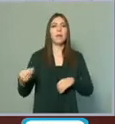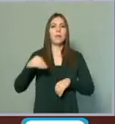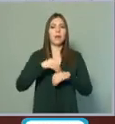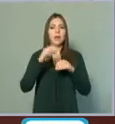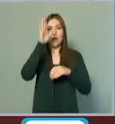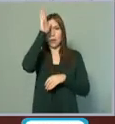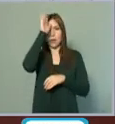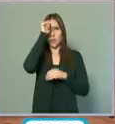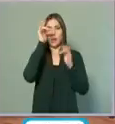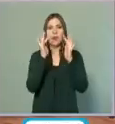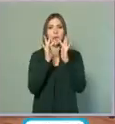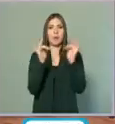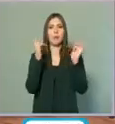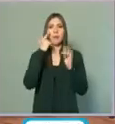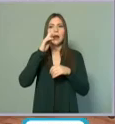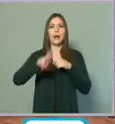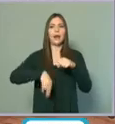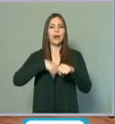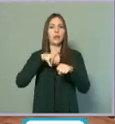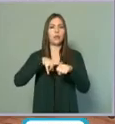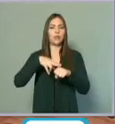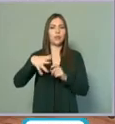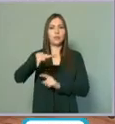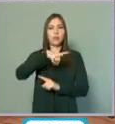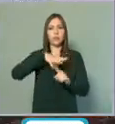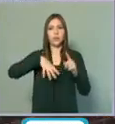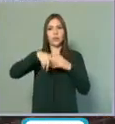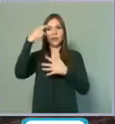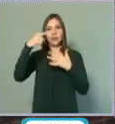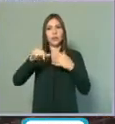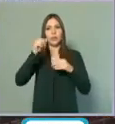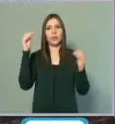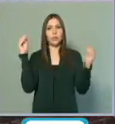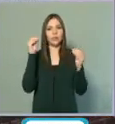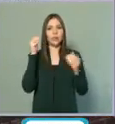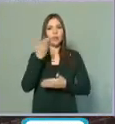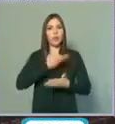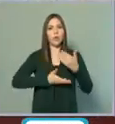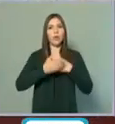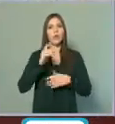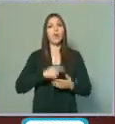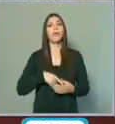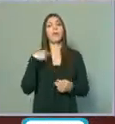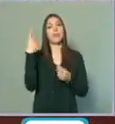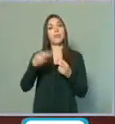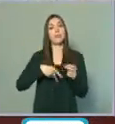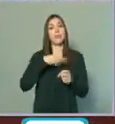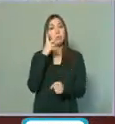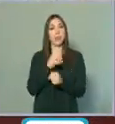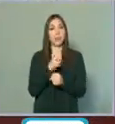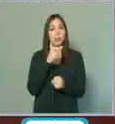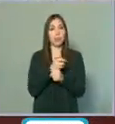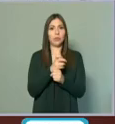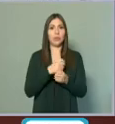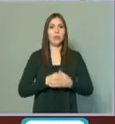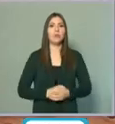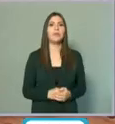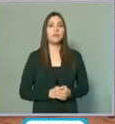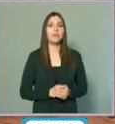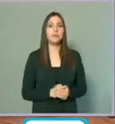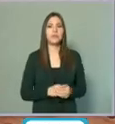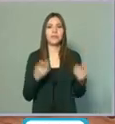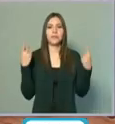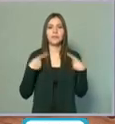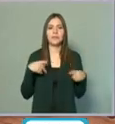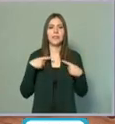París, ¿no? En materia de medio ambiente, entre otras negociaciones comerciales. 2, porque los